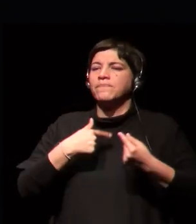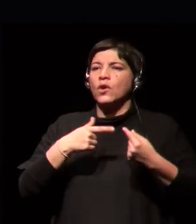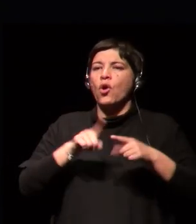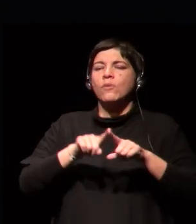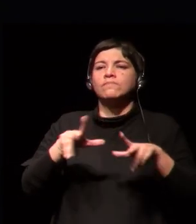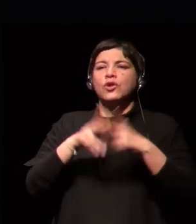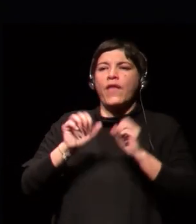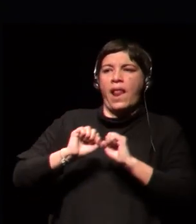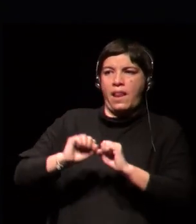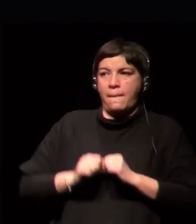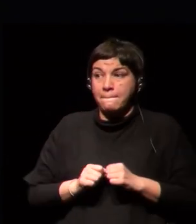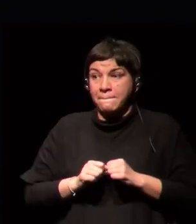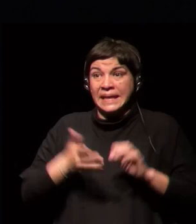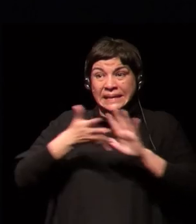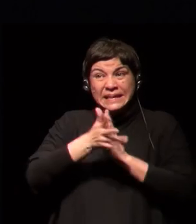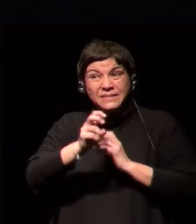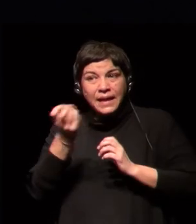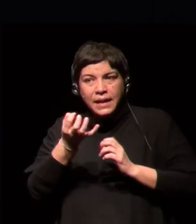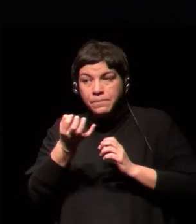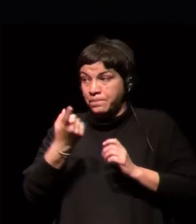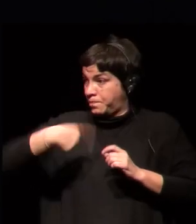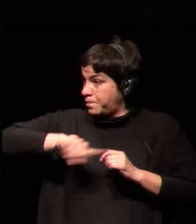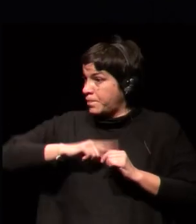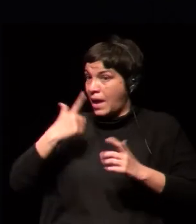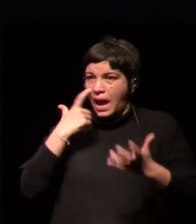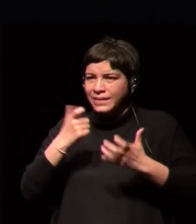nosotros como artistas, ¿cómo vamos a ampliar la